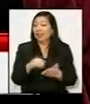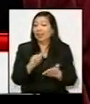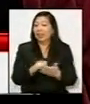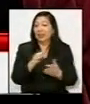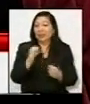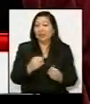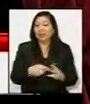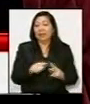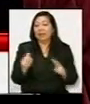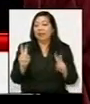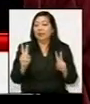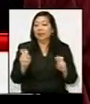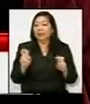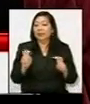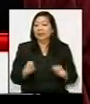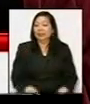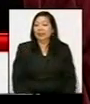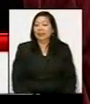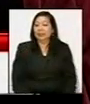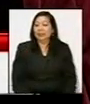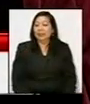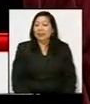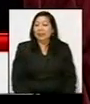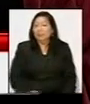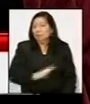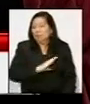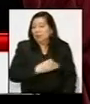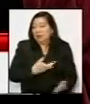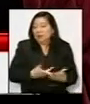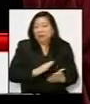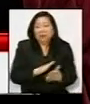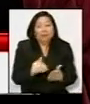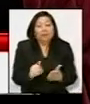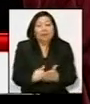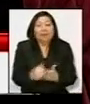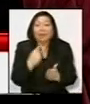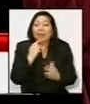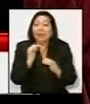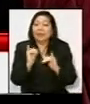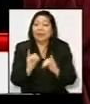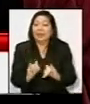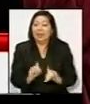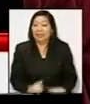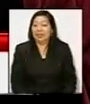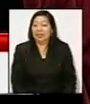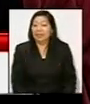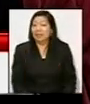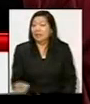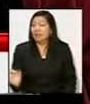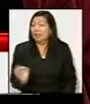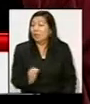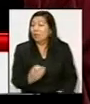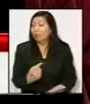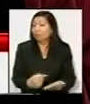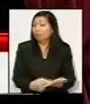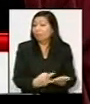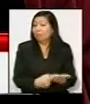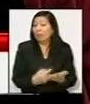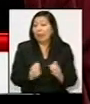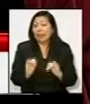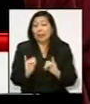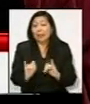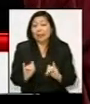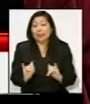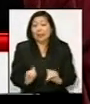retirar el tema de en función de los hechos y en todo caso hay que dejarlo si no hay consenso hay que